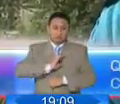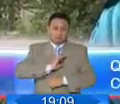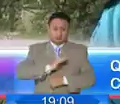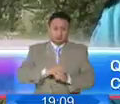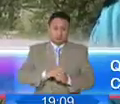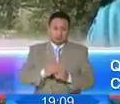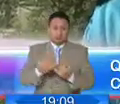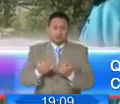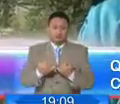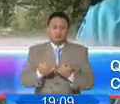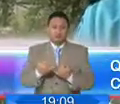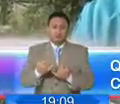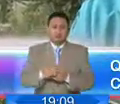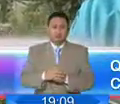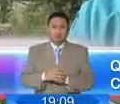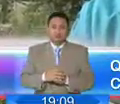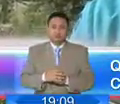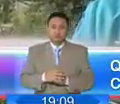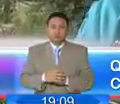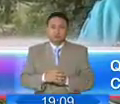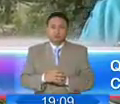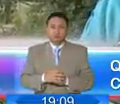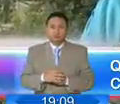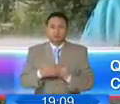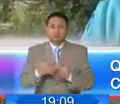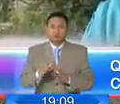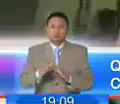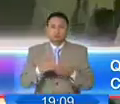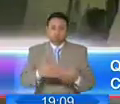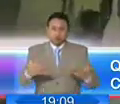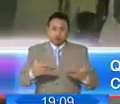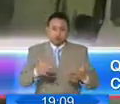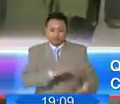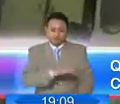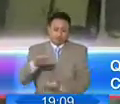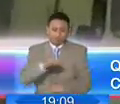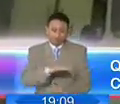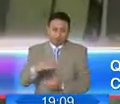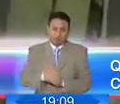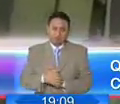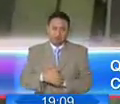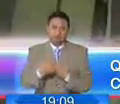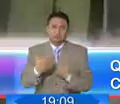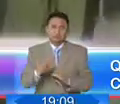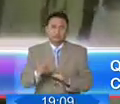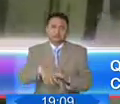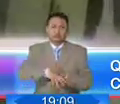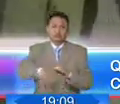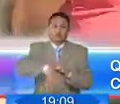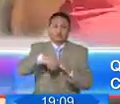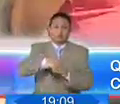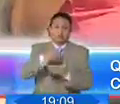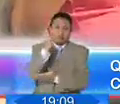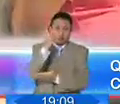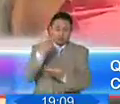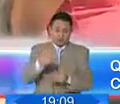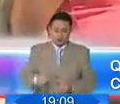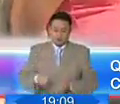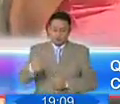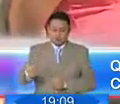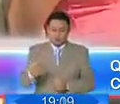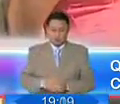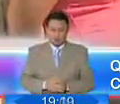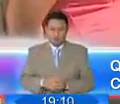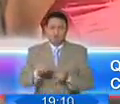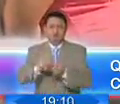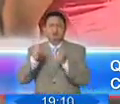luego viene ya lo que es el traslado de las cosas se activó un fondo de emergencia para la familia evacuada y serán reubicados